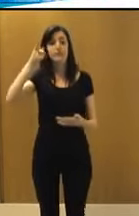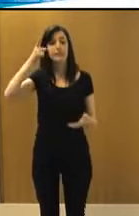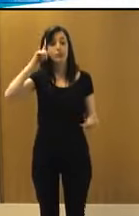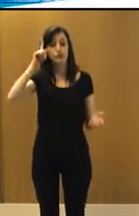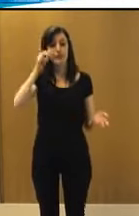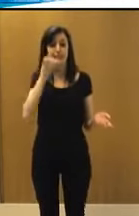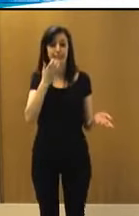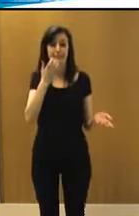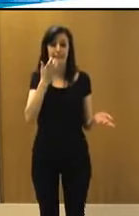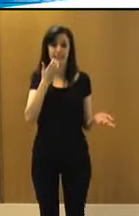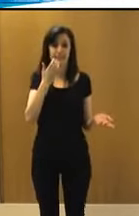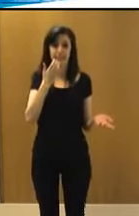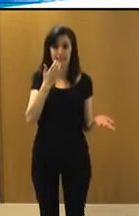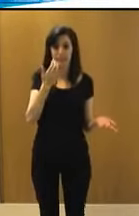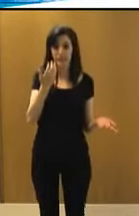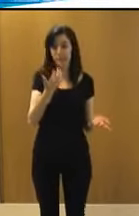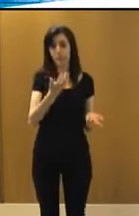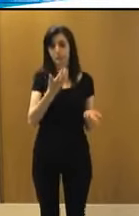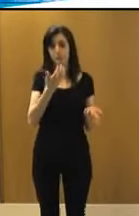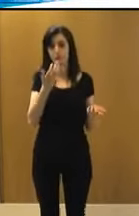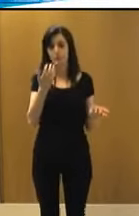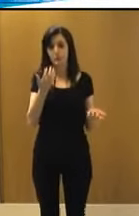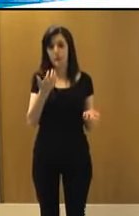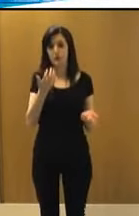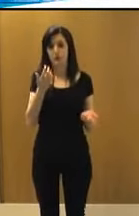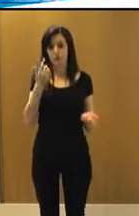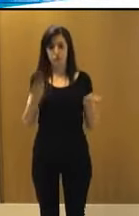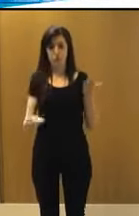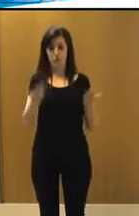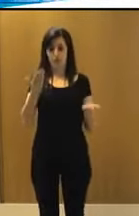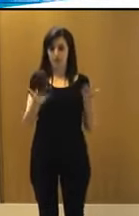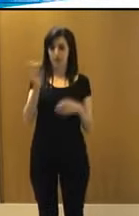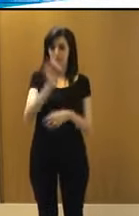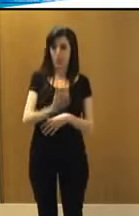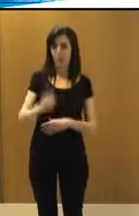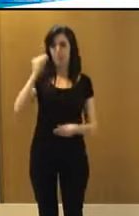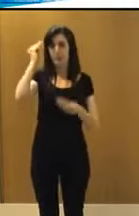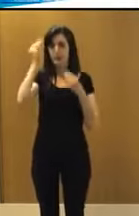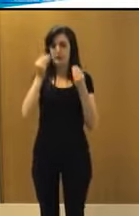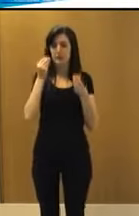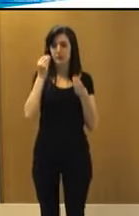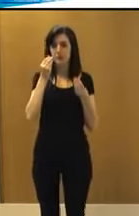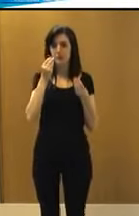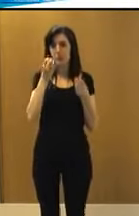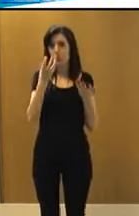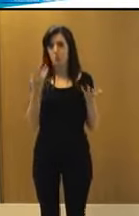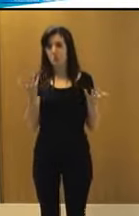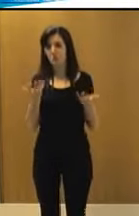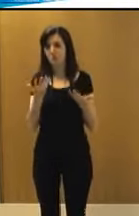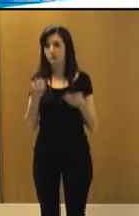no sé si esto no es así, lo habéis contrastado o habéis pensado que a lo mejor yendo por.